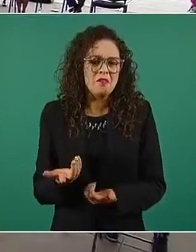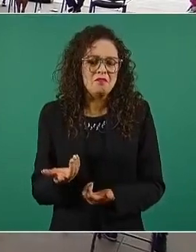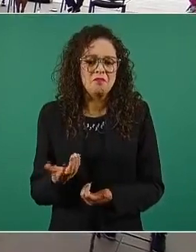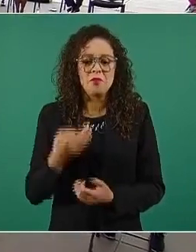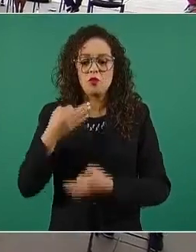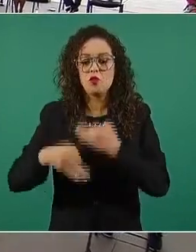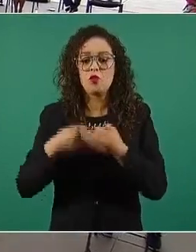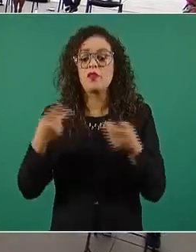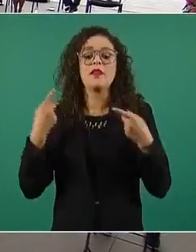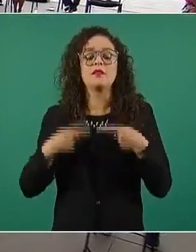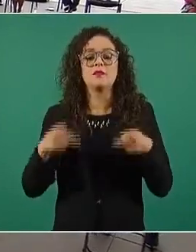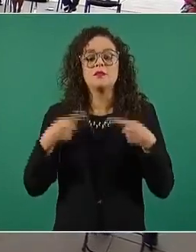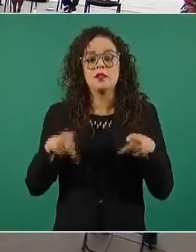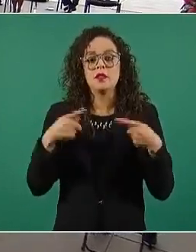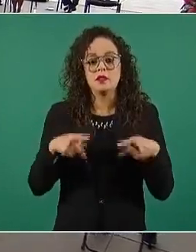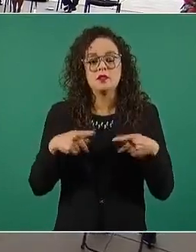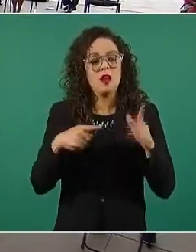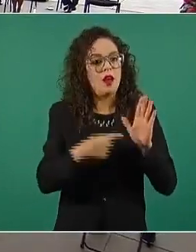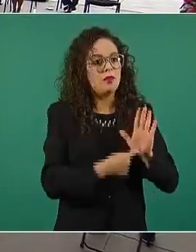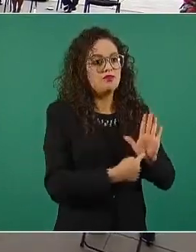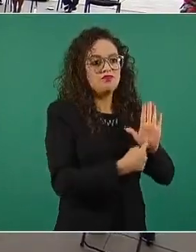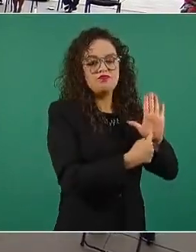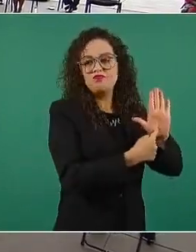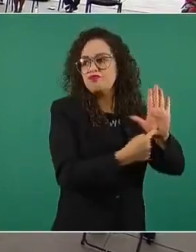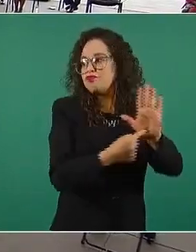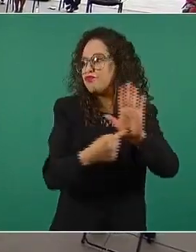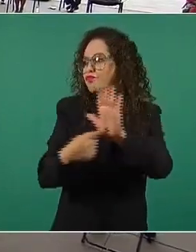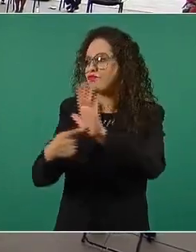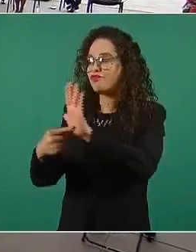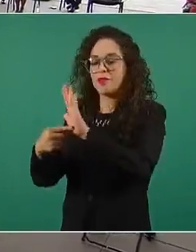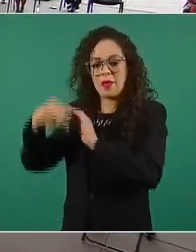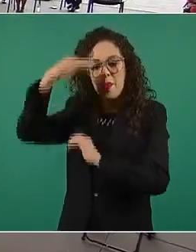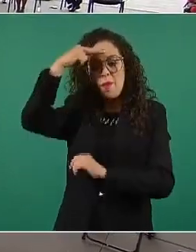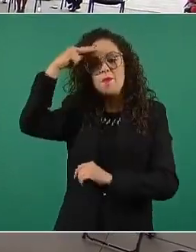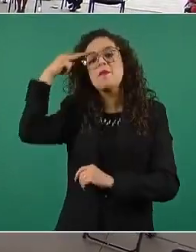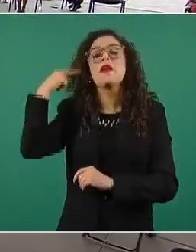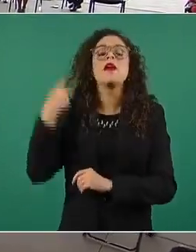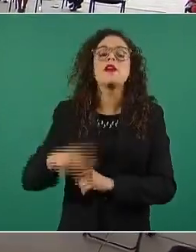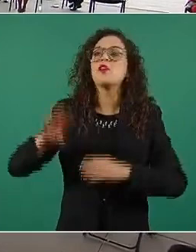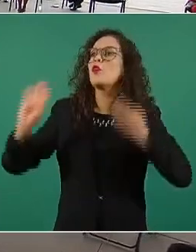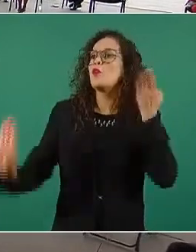las personas, al mundo, a México,